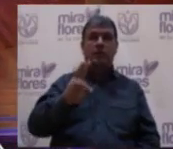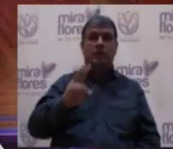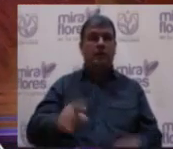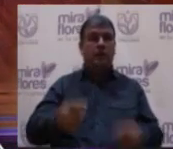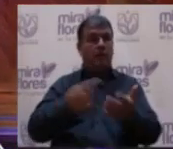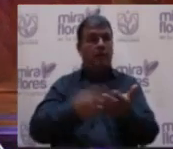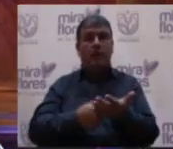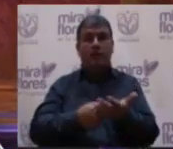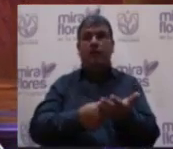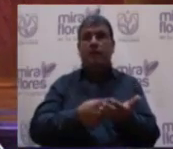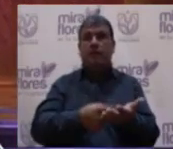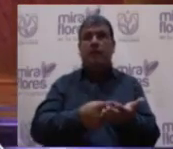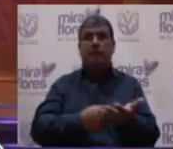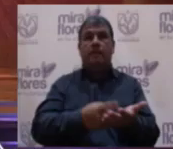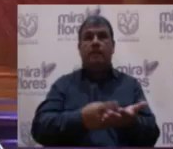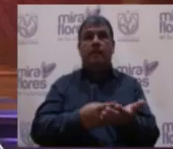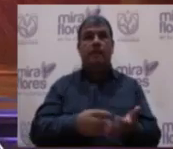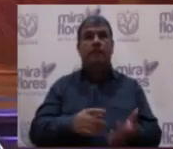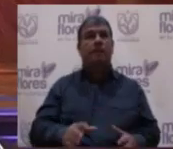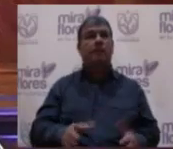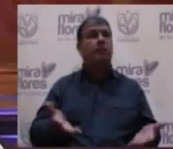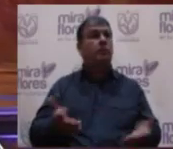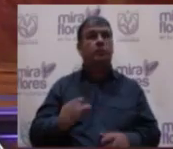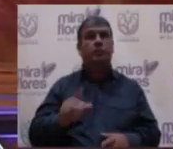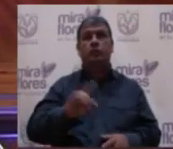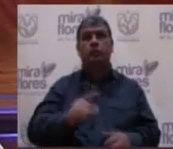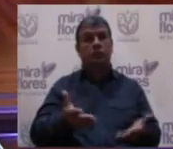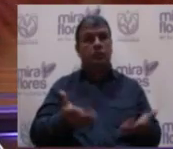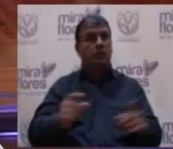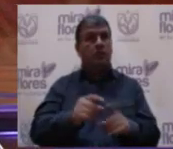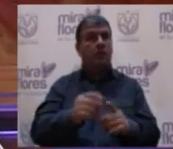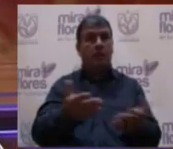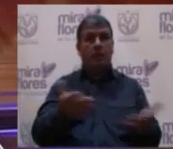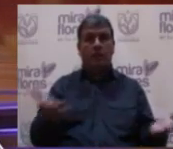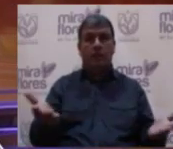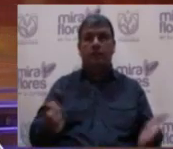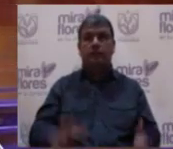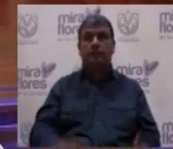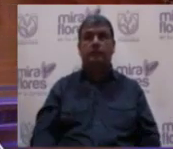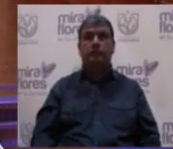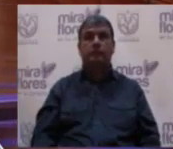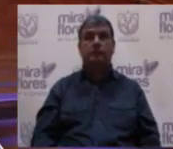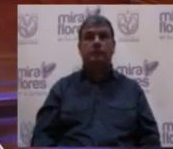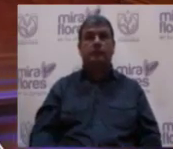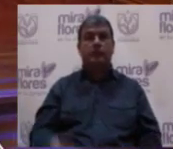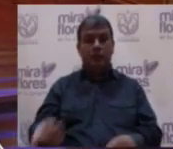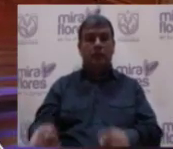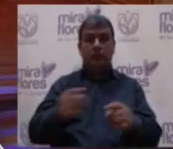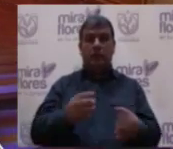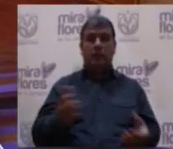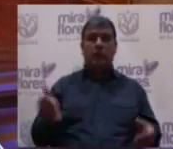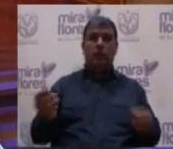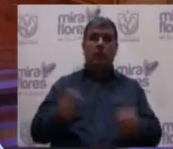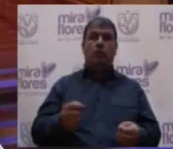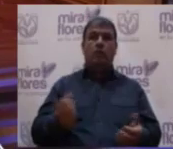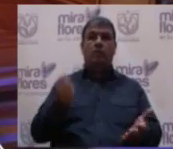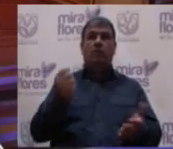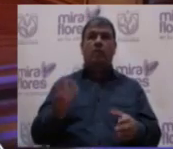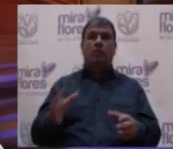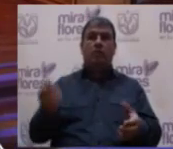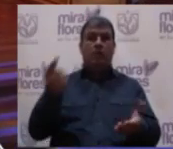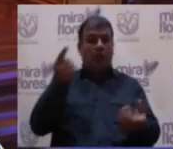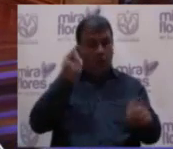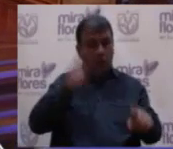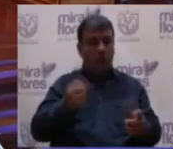2017. Al debate, con el uso de la palabra, esto viene con dictamen favorable, pero de todas